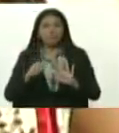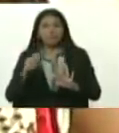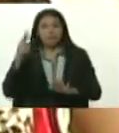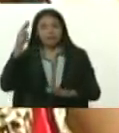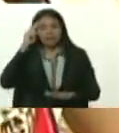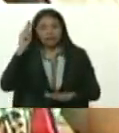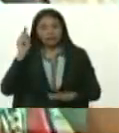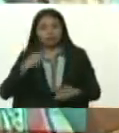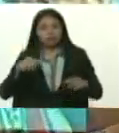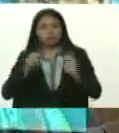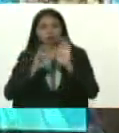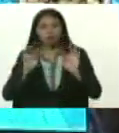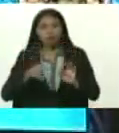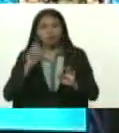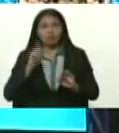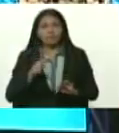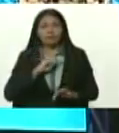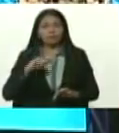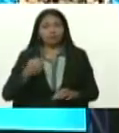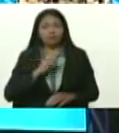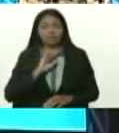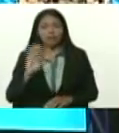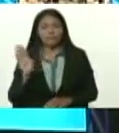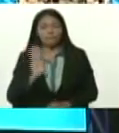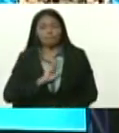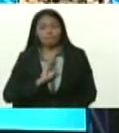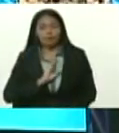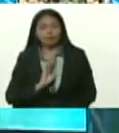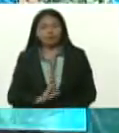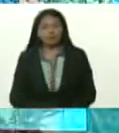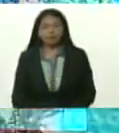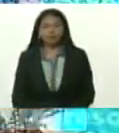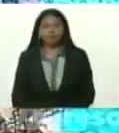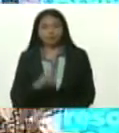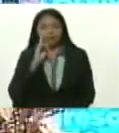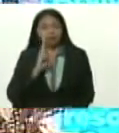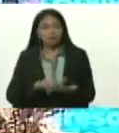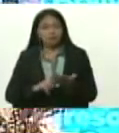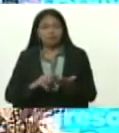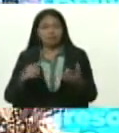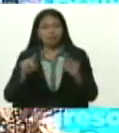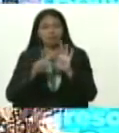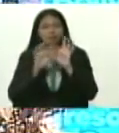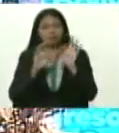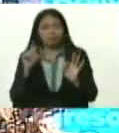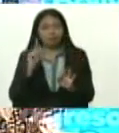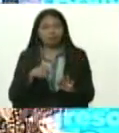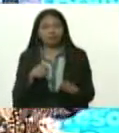razón de nuestra parte. La verdad y la razón de nuestra parte.